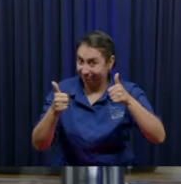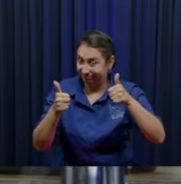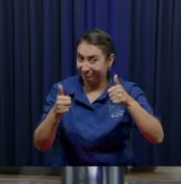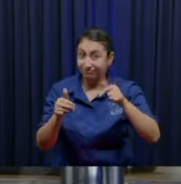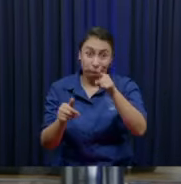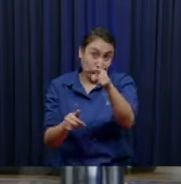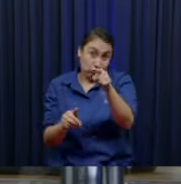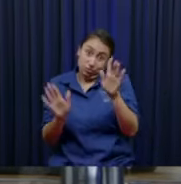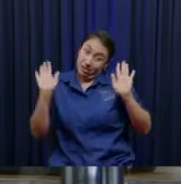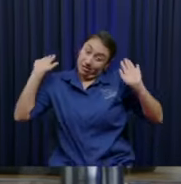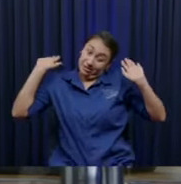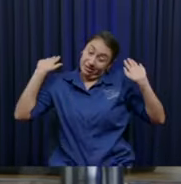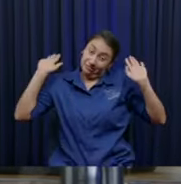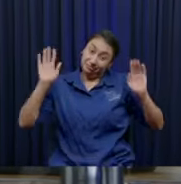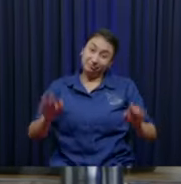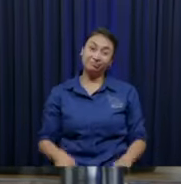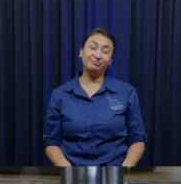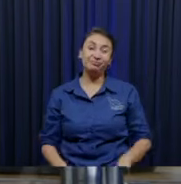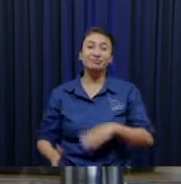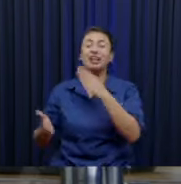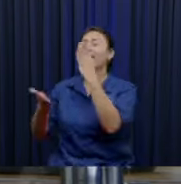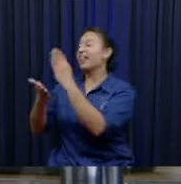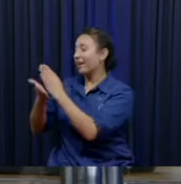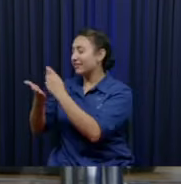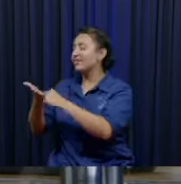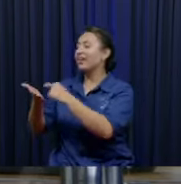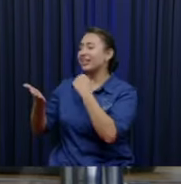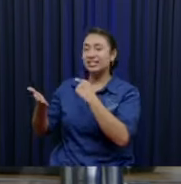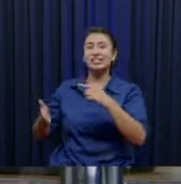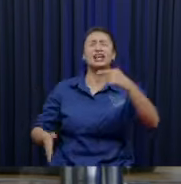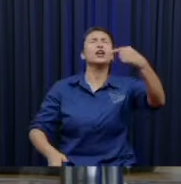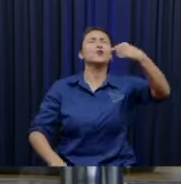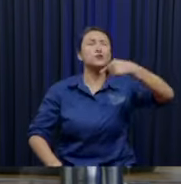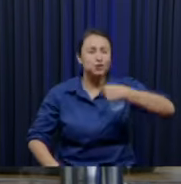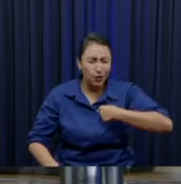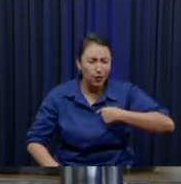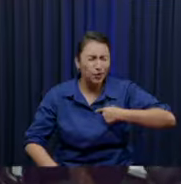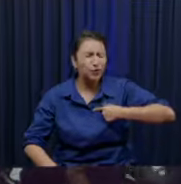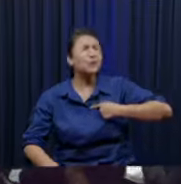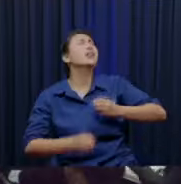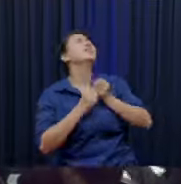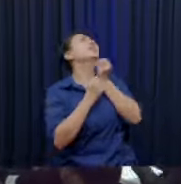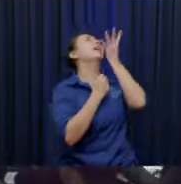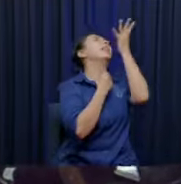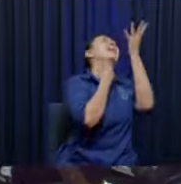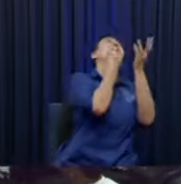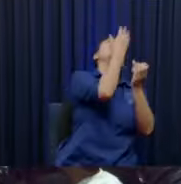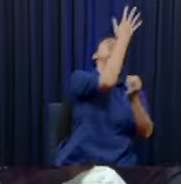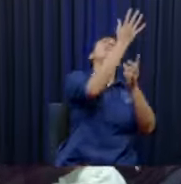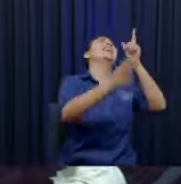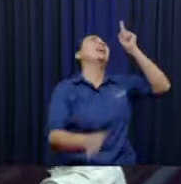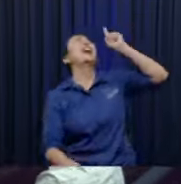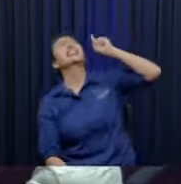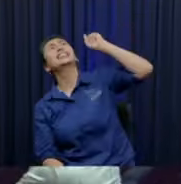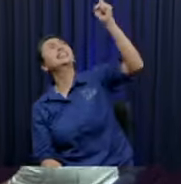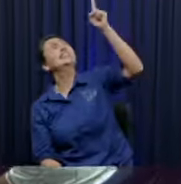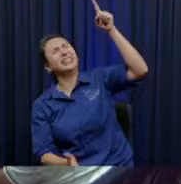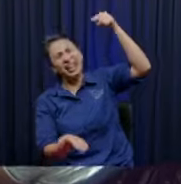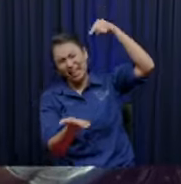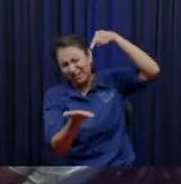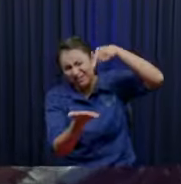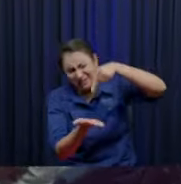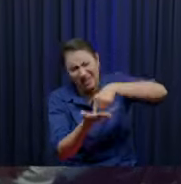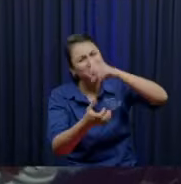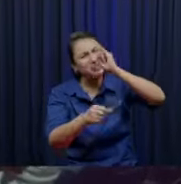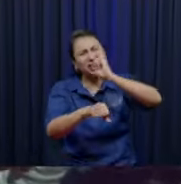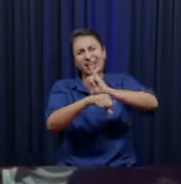Alabaré tu nombre en medio de la congregación, en medio de mis hermanos te